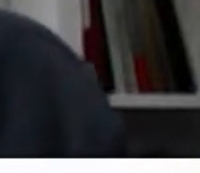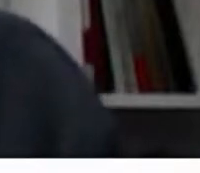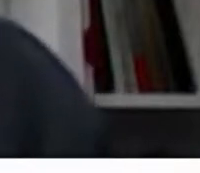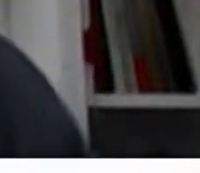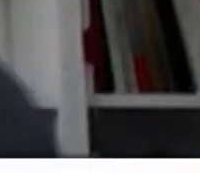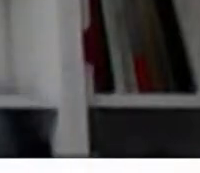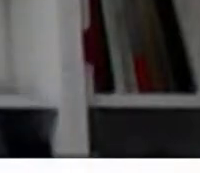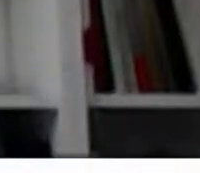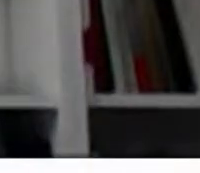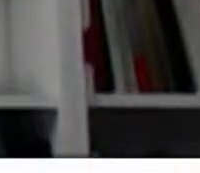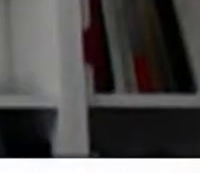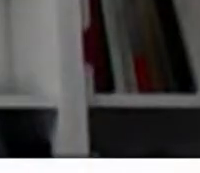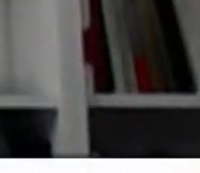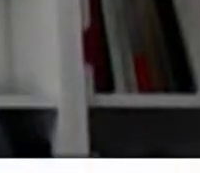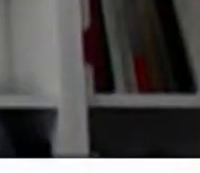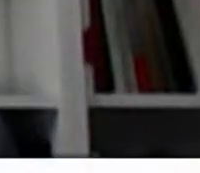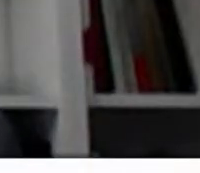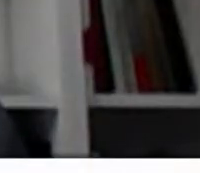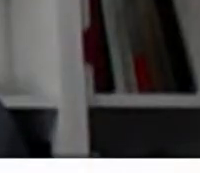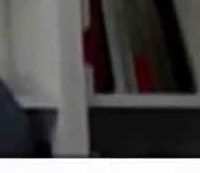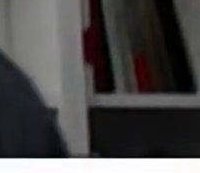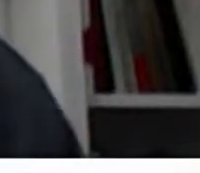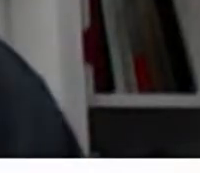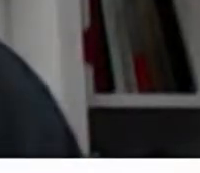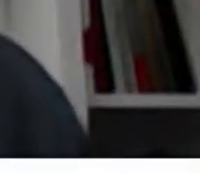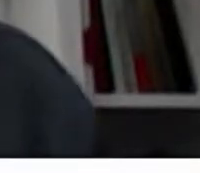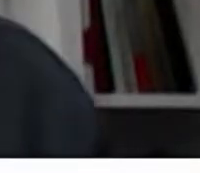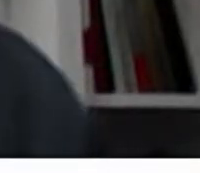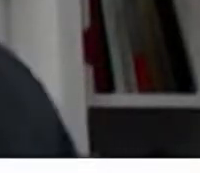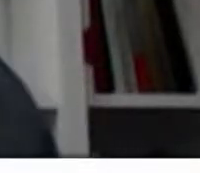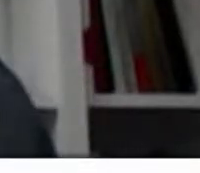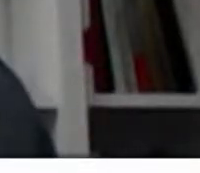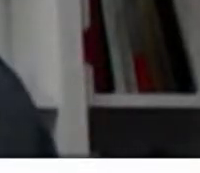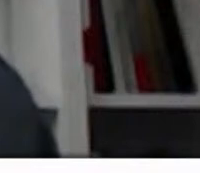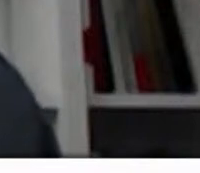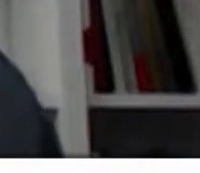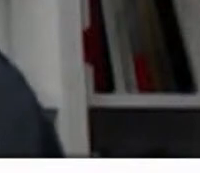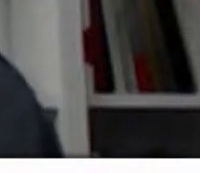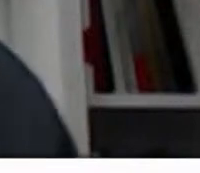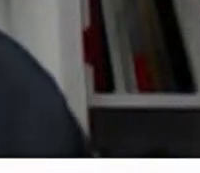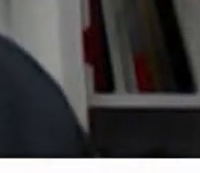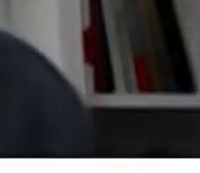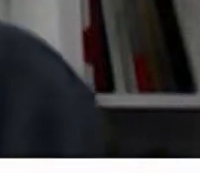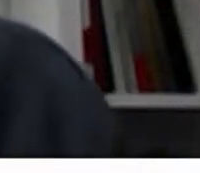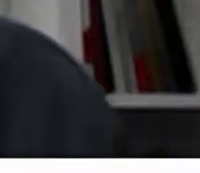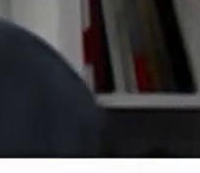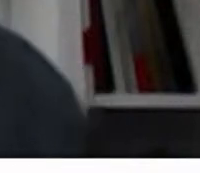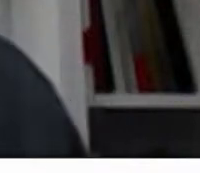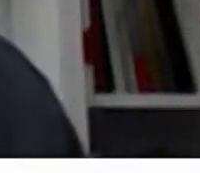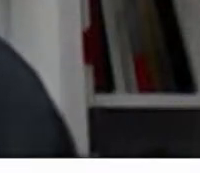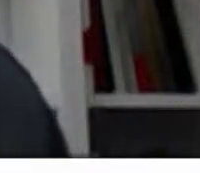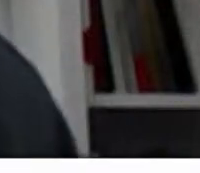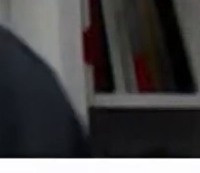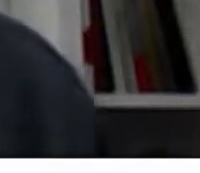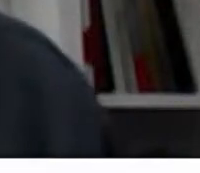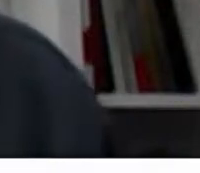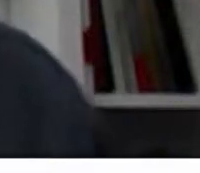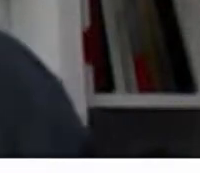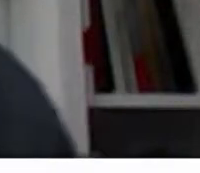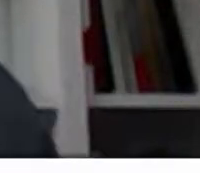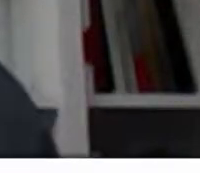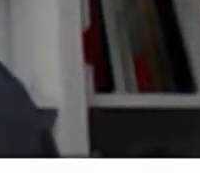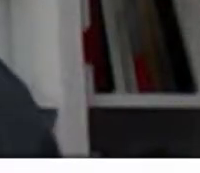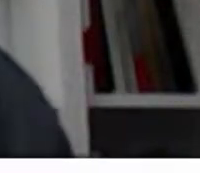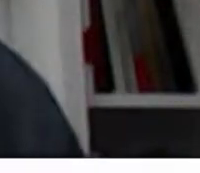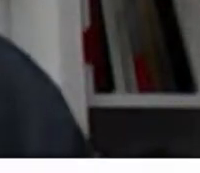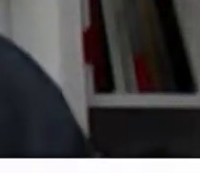cuando perdemos la producción agropecuaria, lo que avanza son los latifundios de la soja. Y tenemos menos trabajo, y tenemos menos